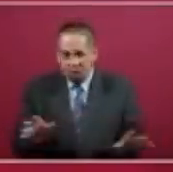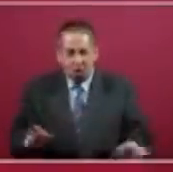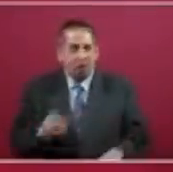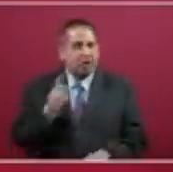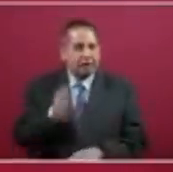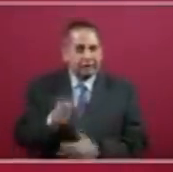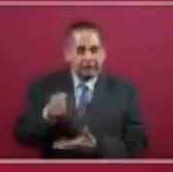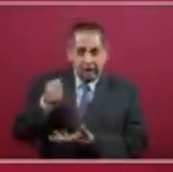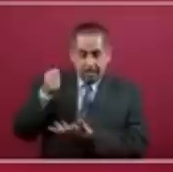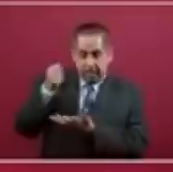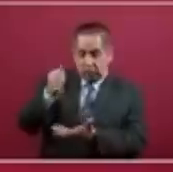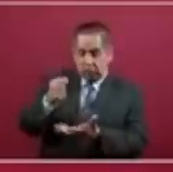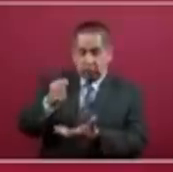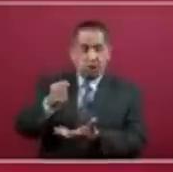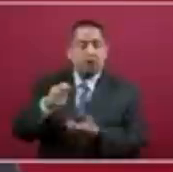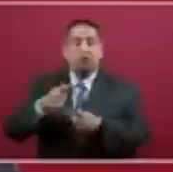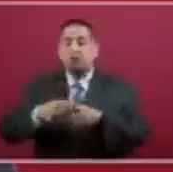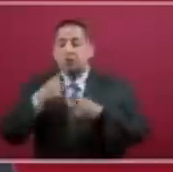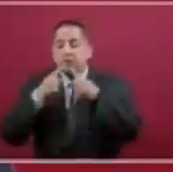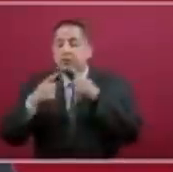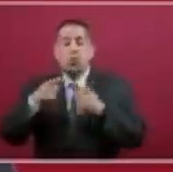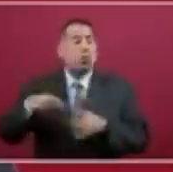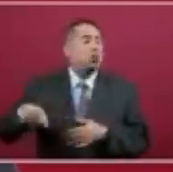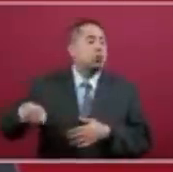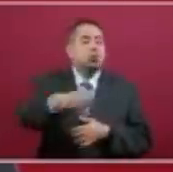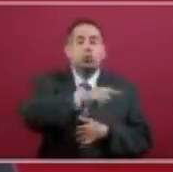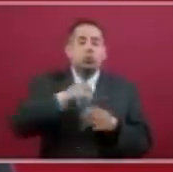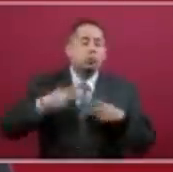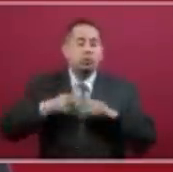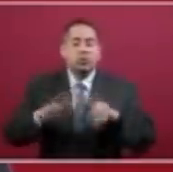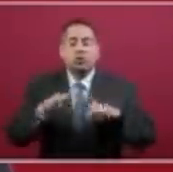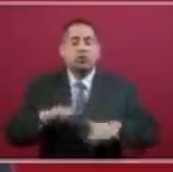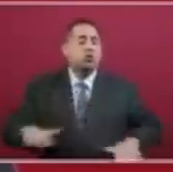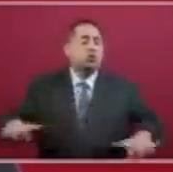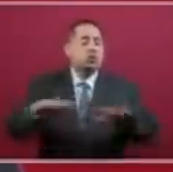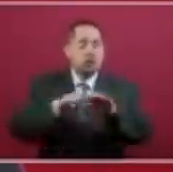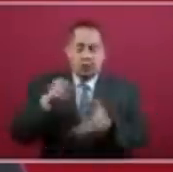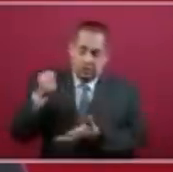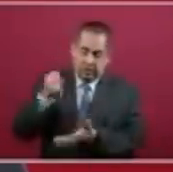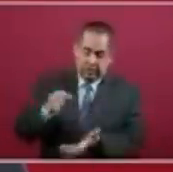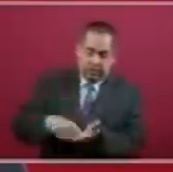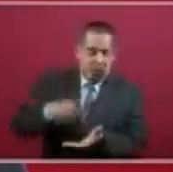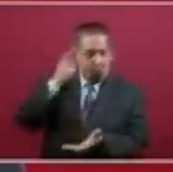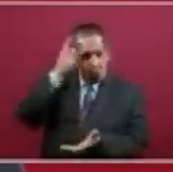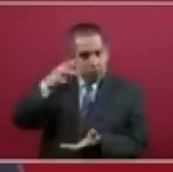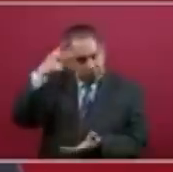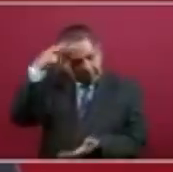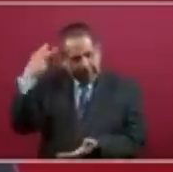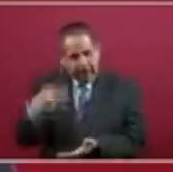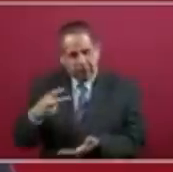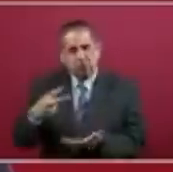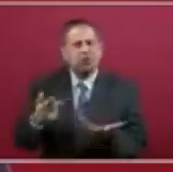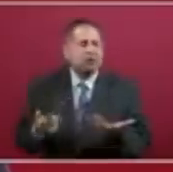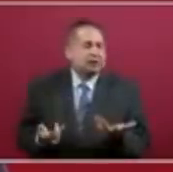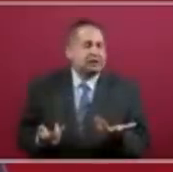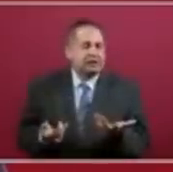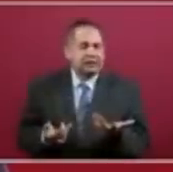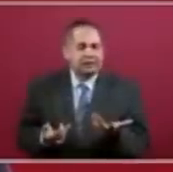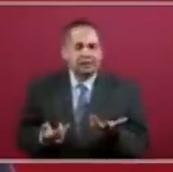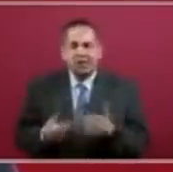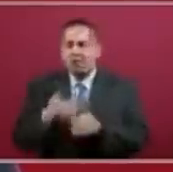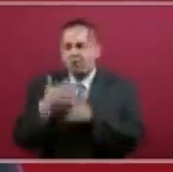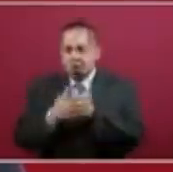presupuesto es del pueblo, es de ustedes, es de todos los mexicanos, y les va a